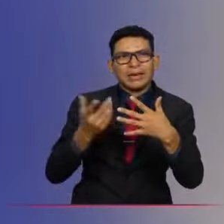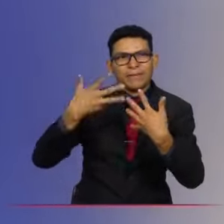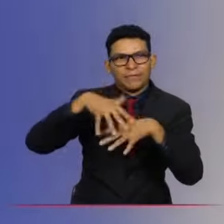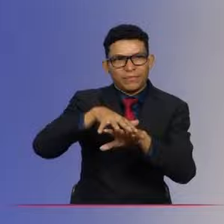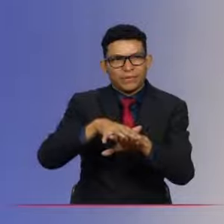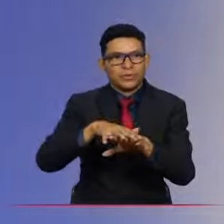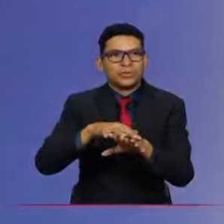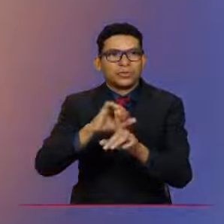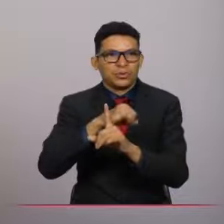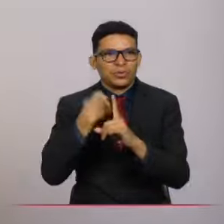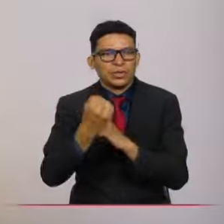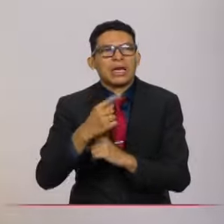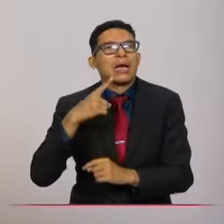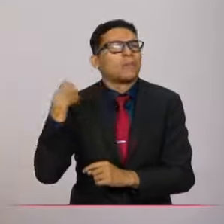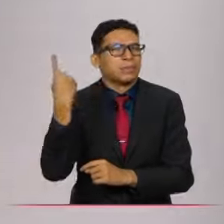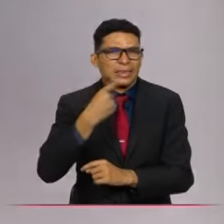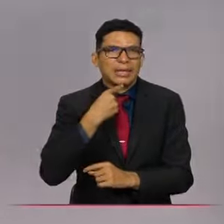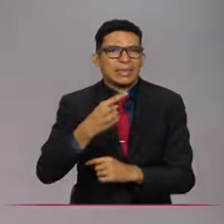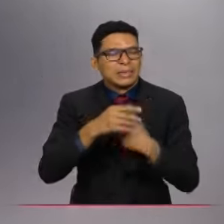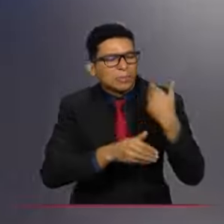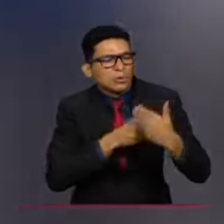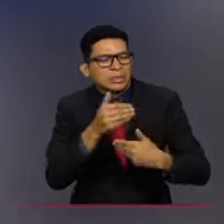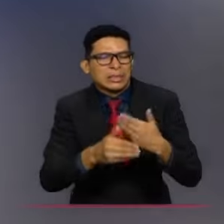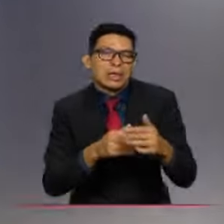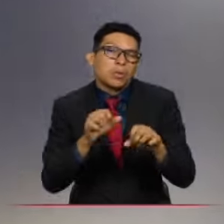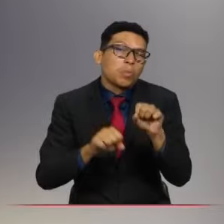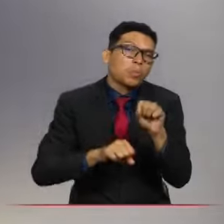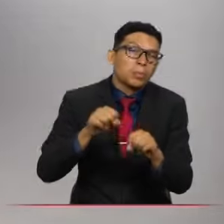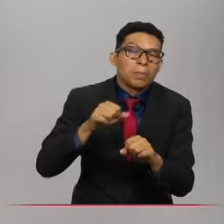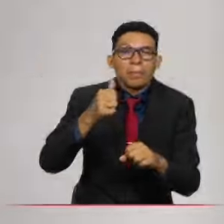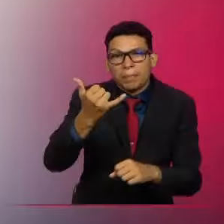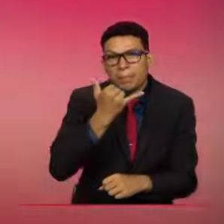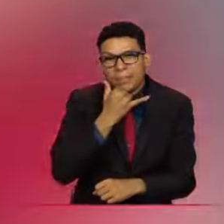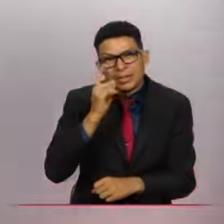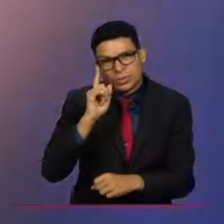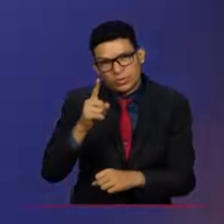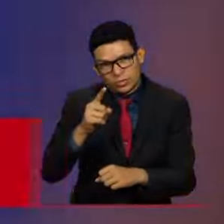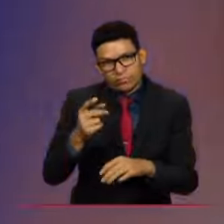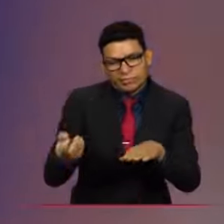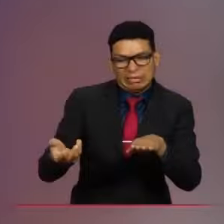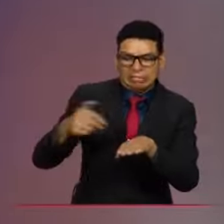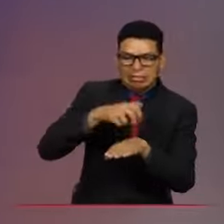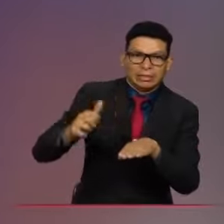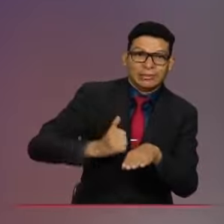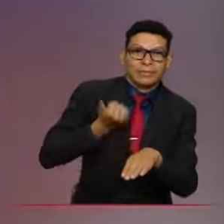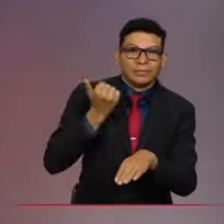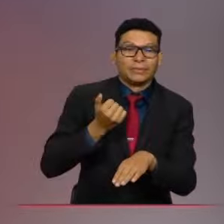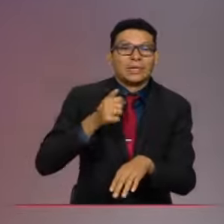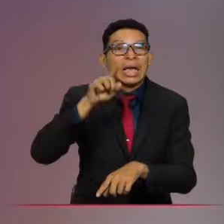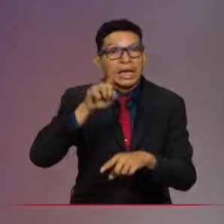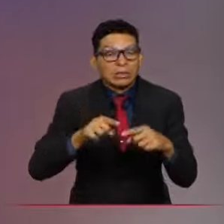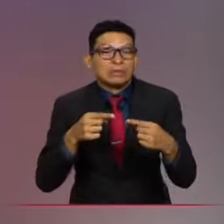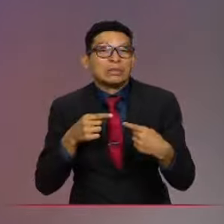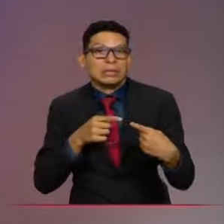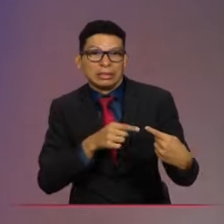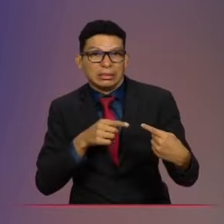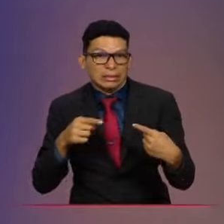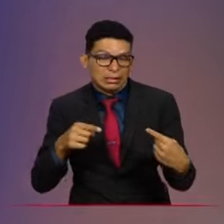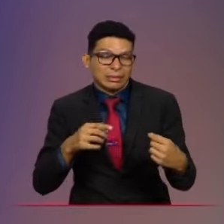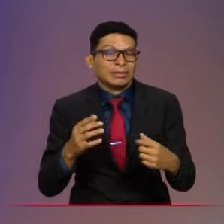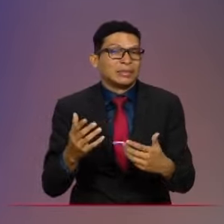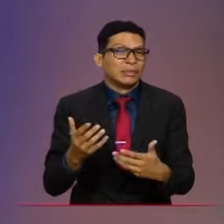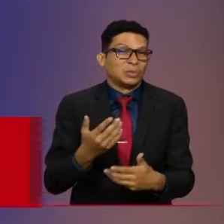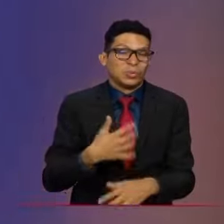sociales, donde afirman posibles malos procedimientos por parte de los operarios de grúas. Muchos de los casos han terminado en agresiones entre ambas